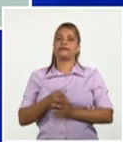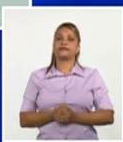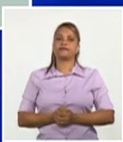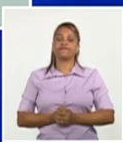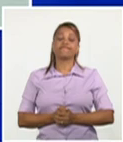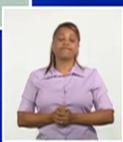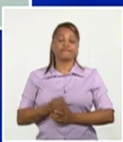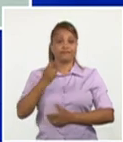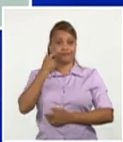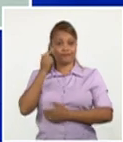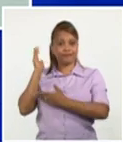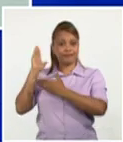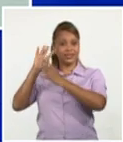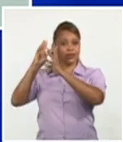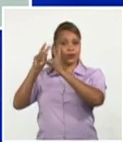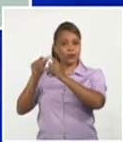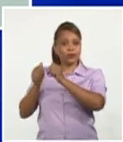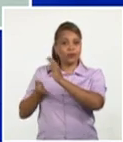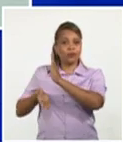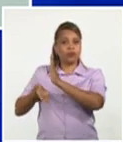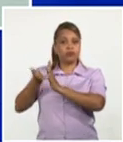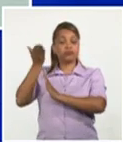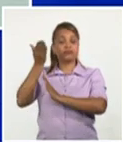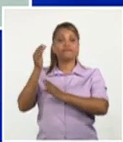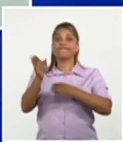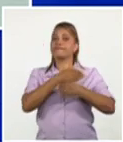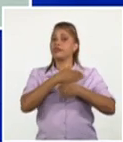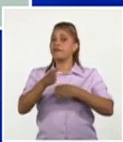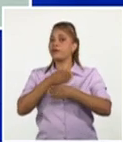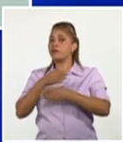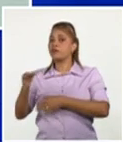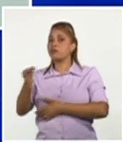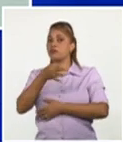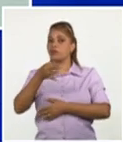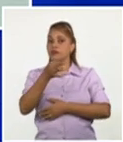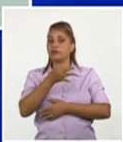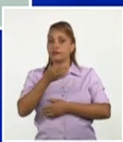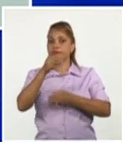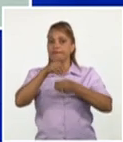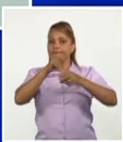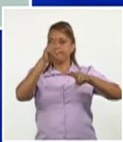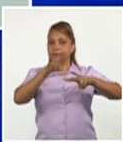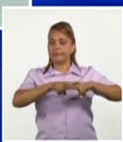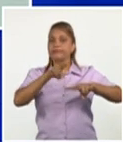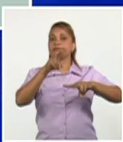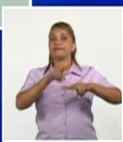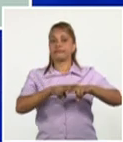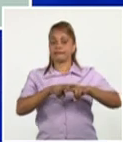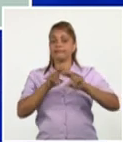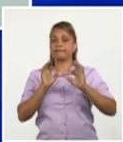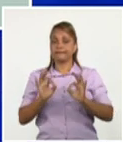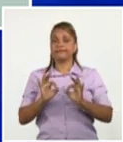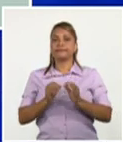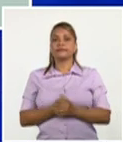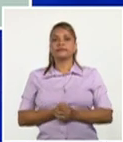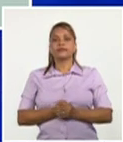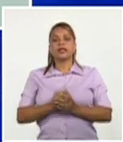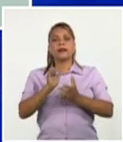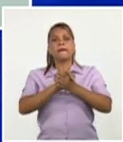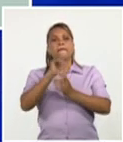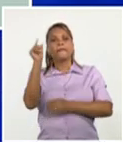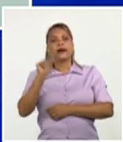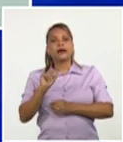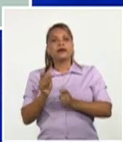una cifra elevada en muchos municipios de la provincia de La Habana. Mayabeque incrementa el número de